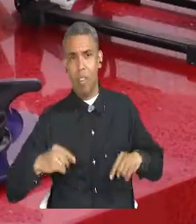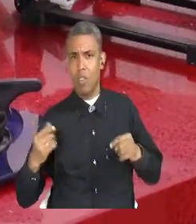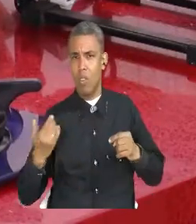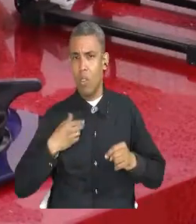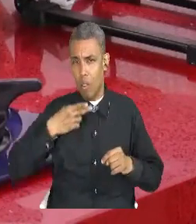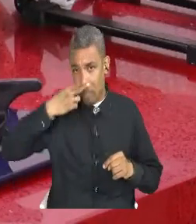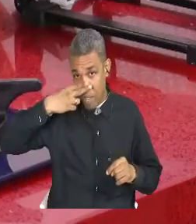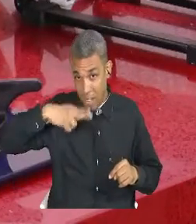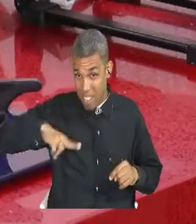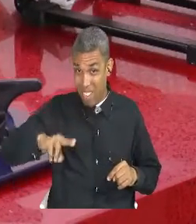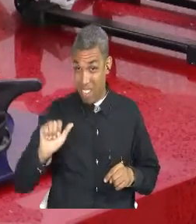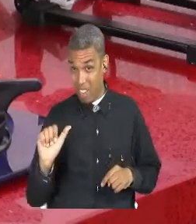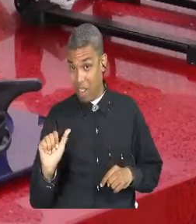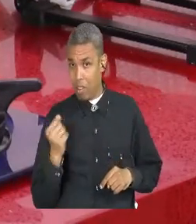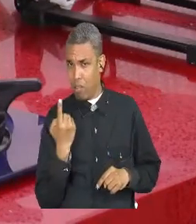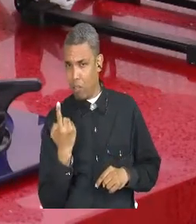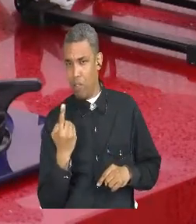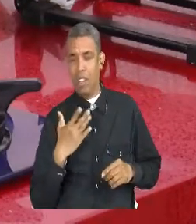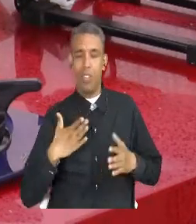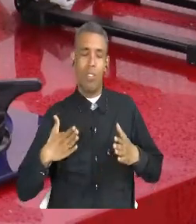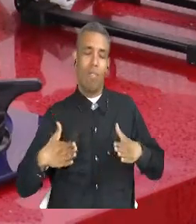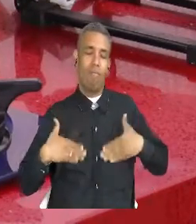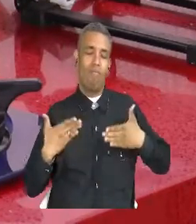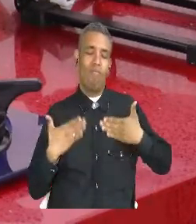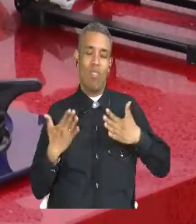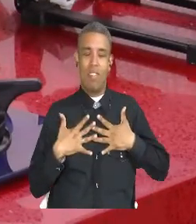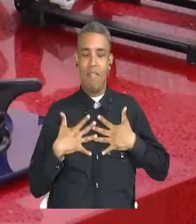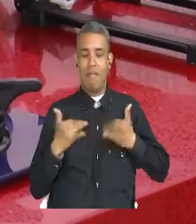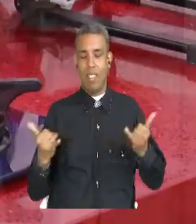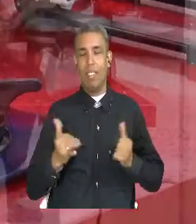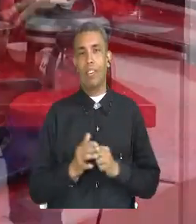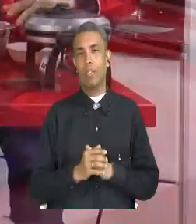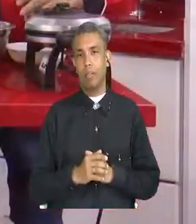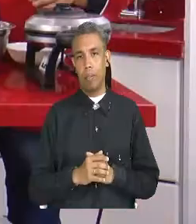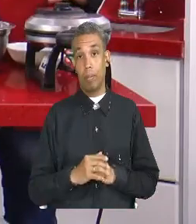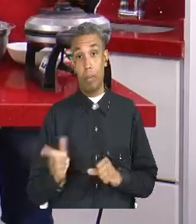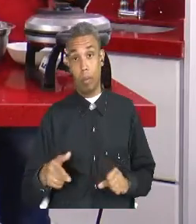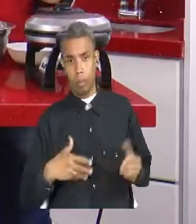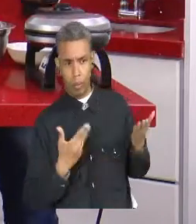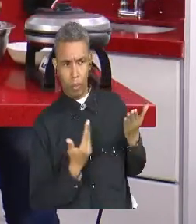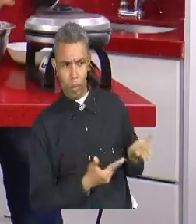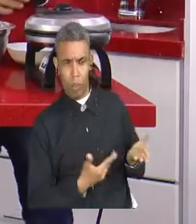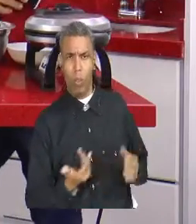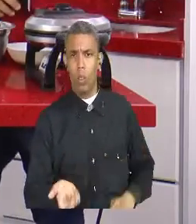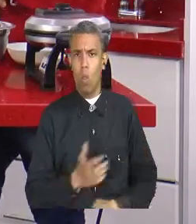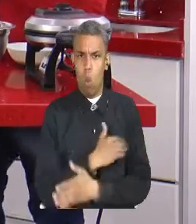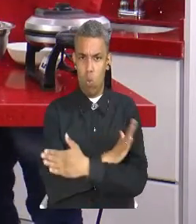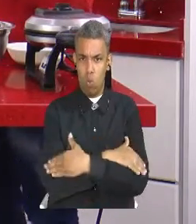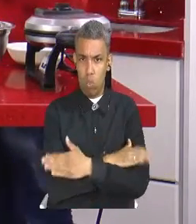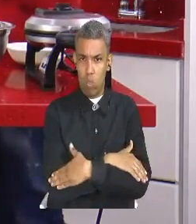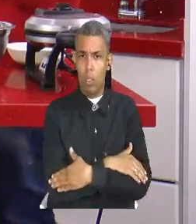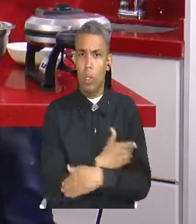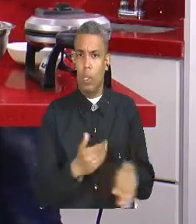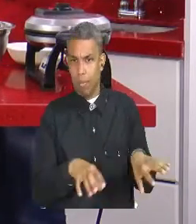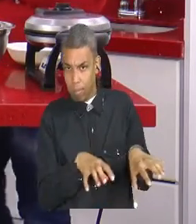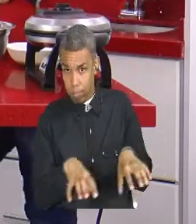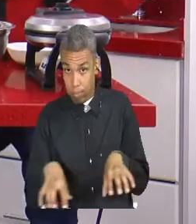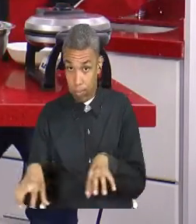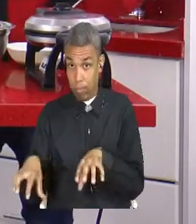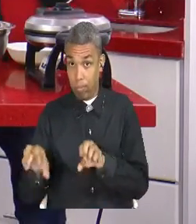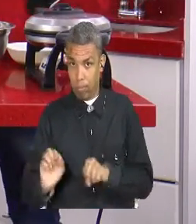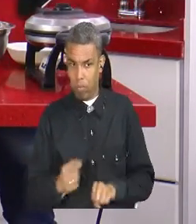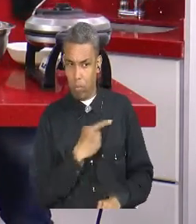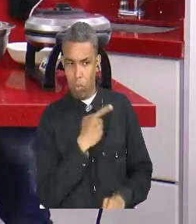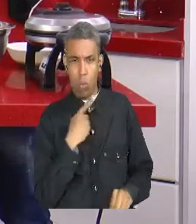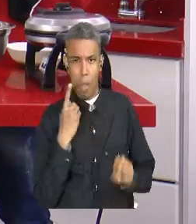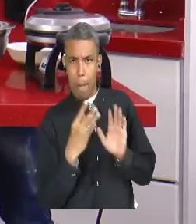aquí en esto que tú acabas de decir, porque eres una mujer ejemplo a seguir para todas las mujeres de nuestra ciudad. Si hay mujeres que te ven a nivel nacional, también lo eres